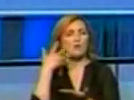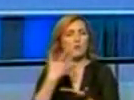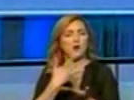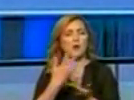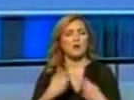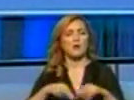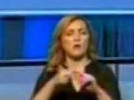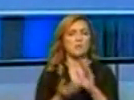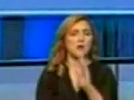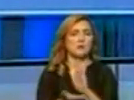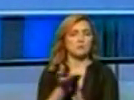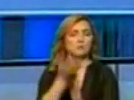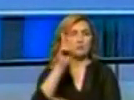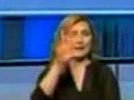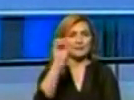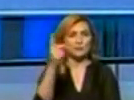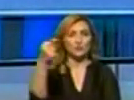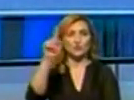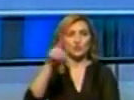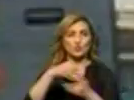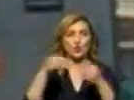supera los 20 millones de dólares.